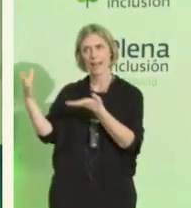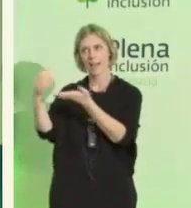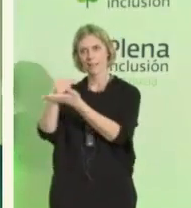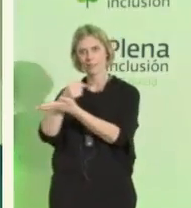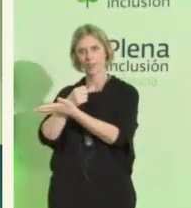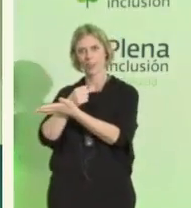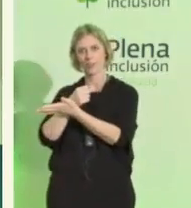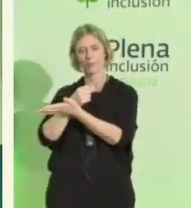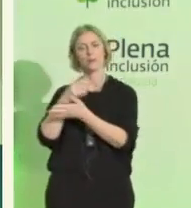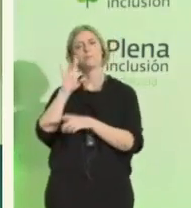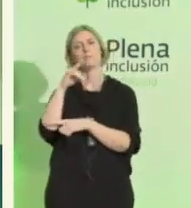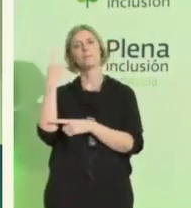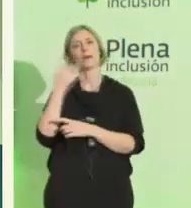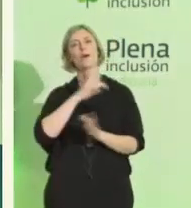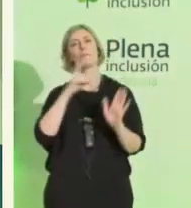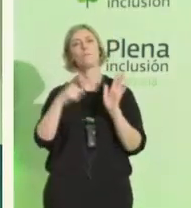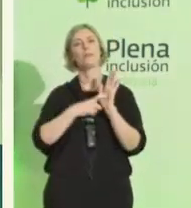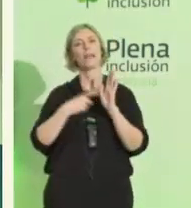inclusión